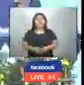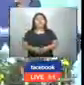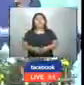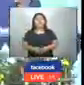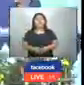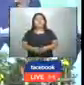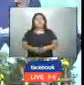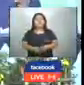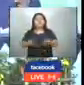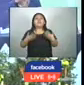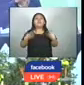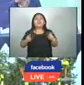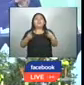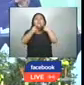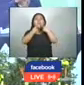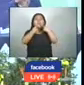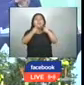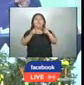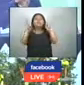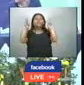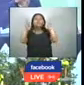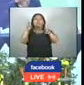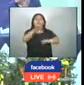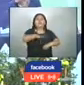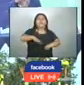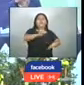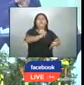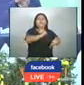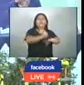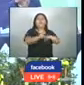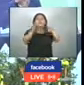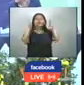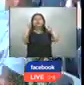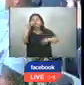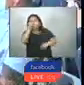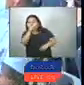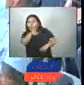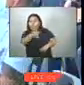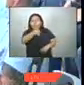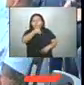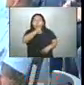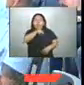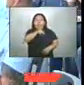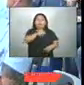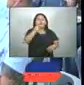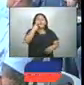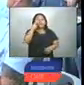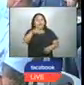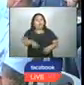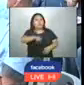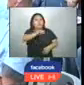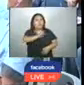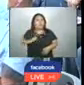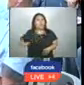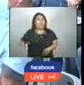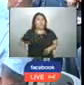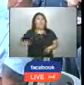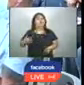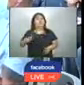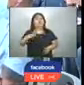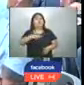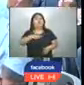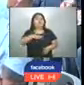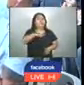Se lanzó el Centro de Tratamiento Especializado en Adicciones bajo la modalidad residencial en El Salvador, en el cual cuenta con